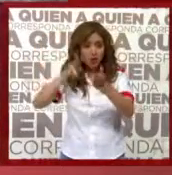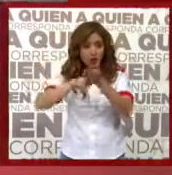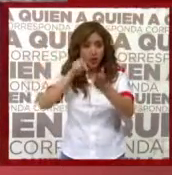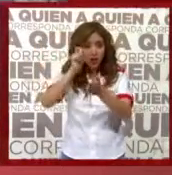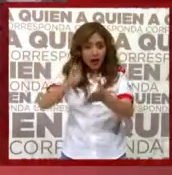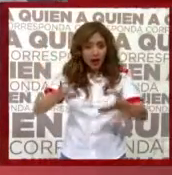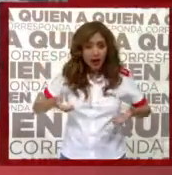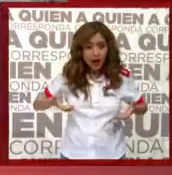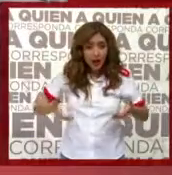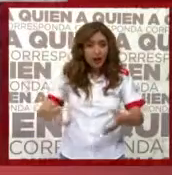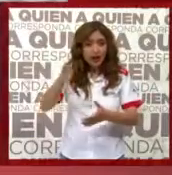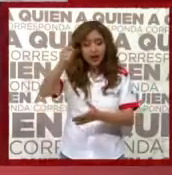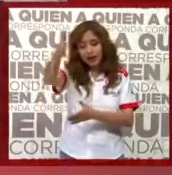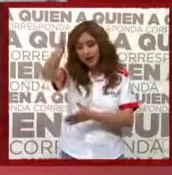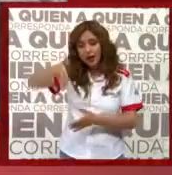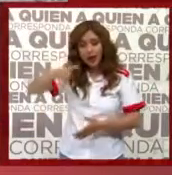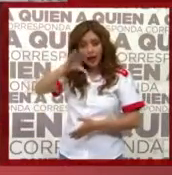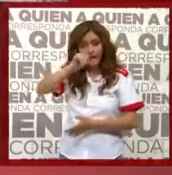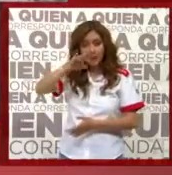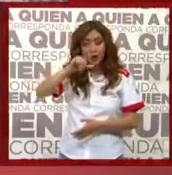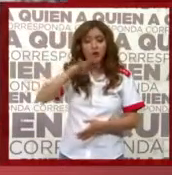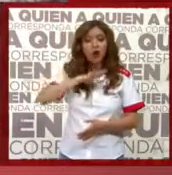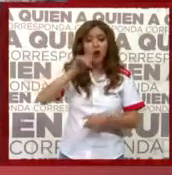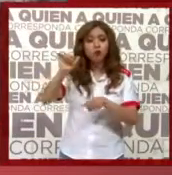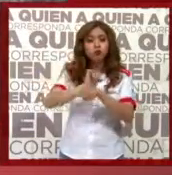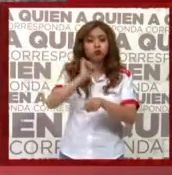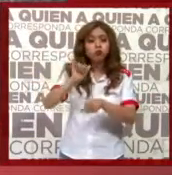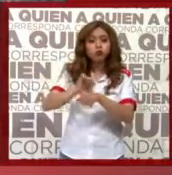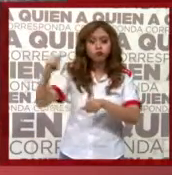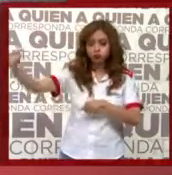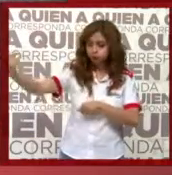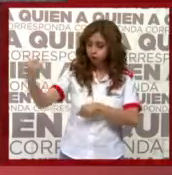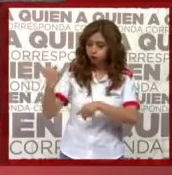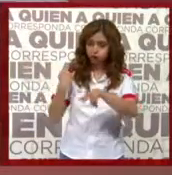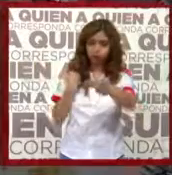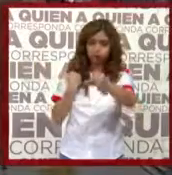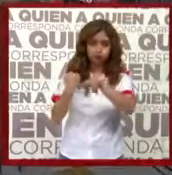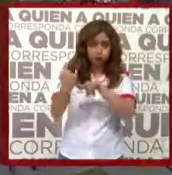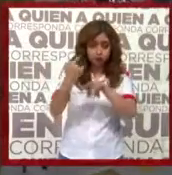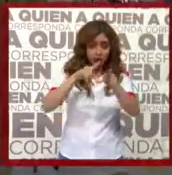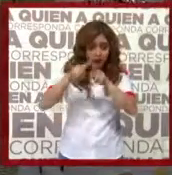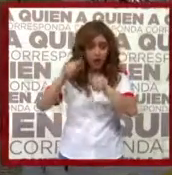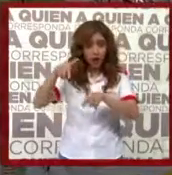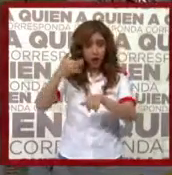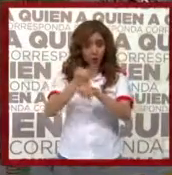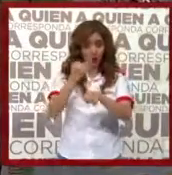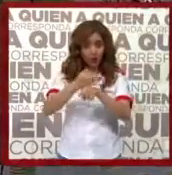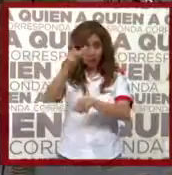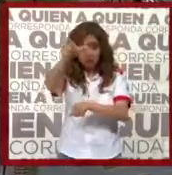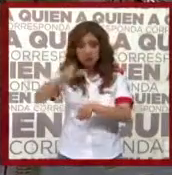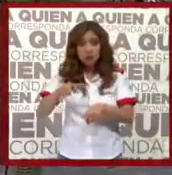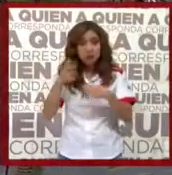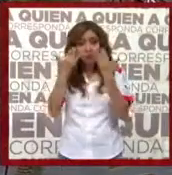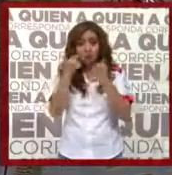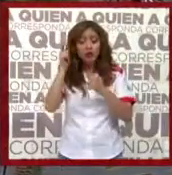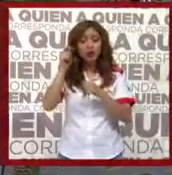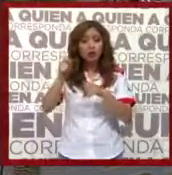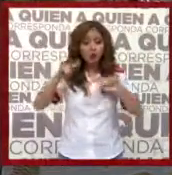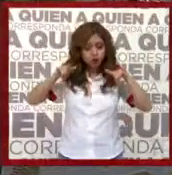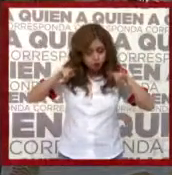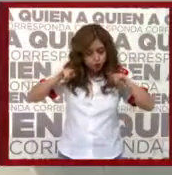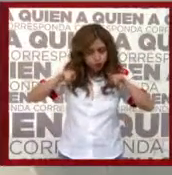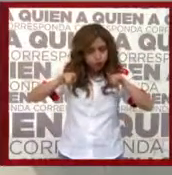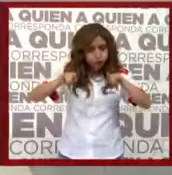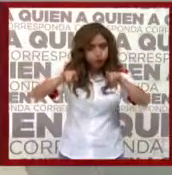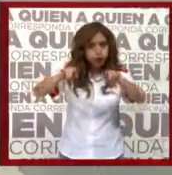avenida, dividida por un camellón, circulan autos y camiones en dos sentidos. En nuestros días no existe el camellón, la circulación es en un solo